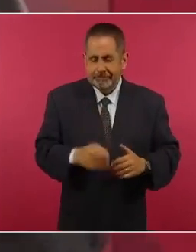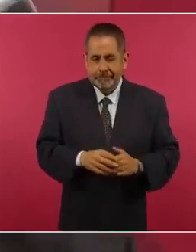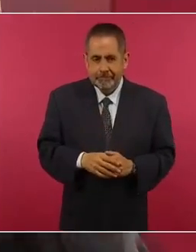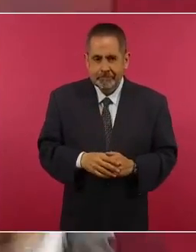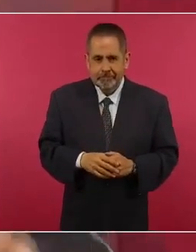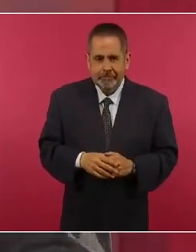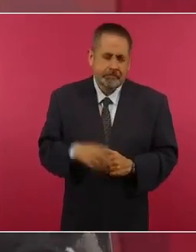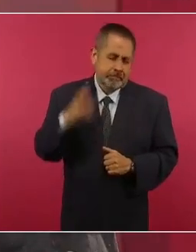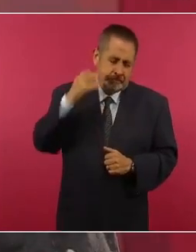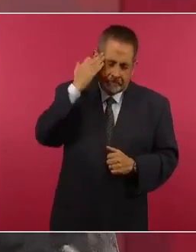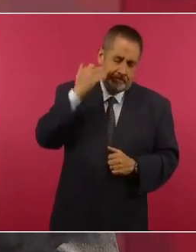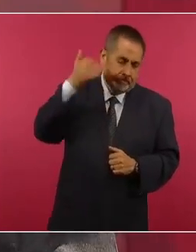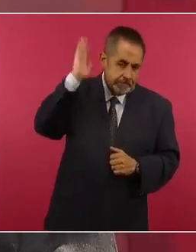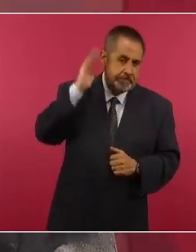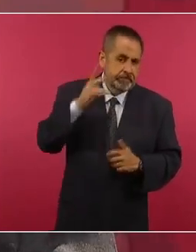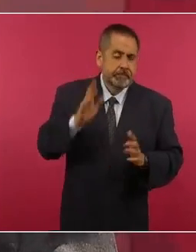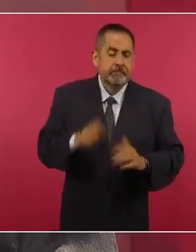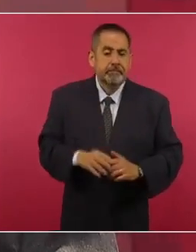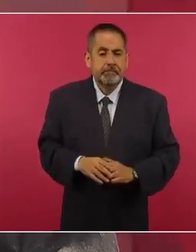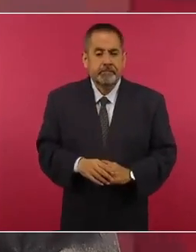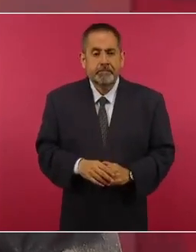En aquellos tiempos.